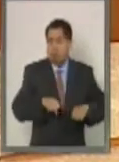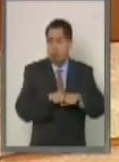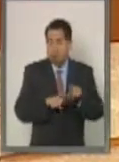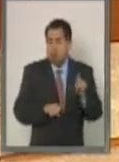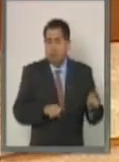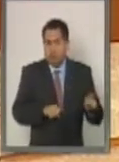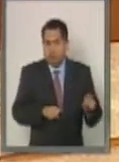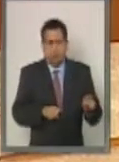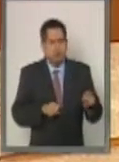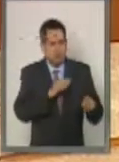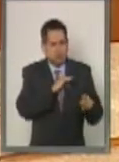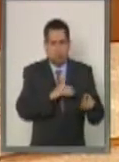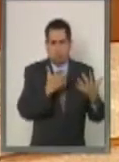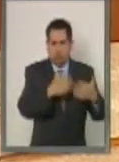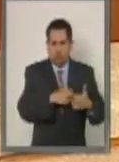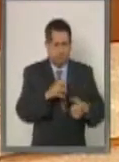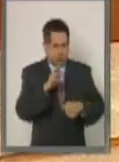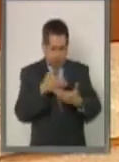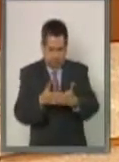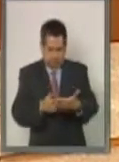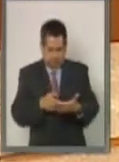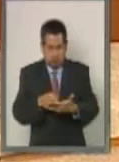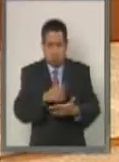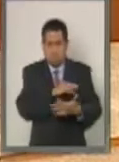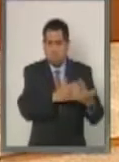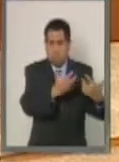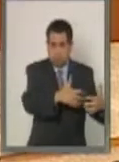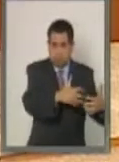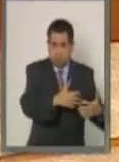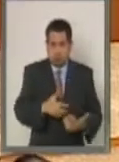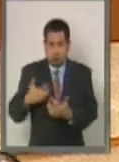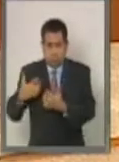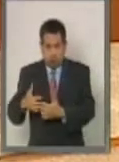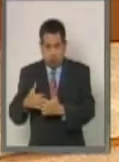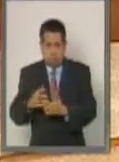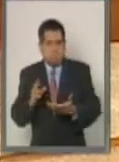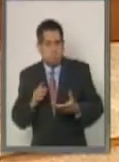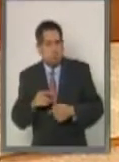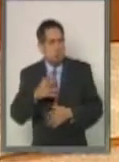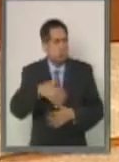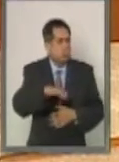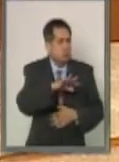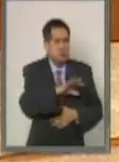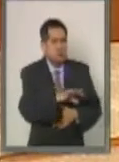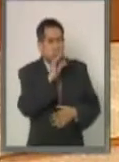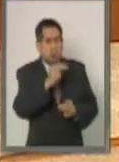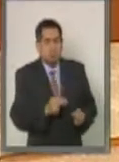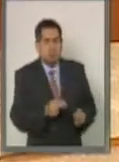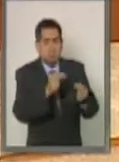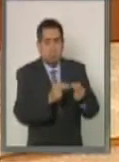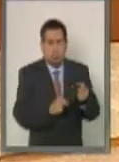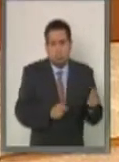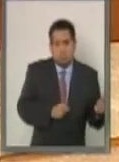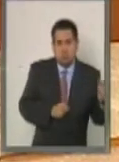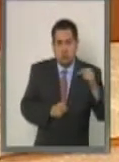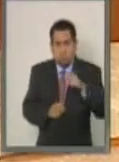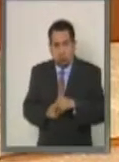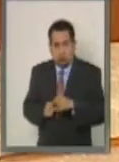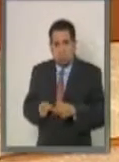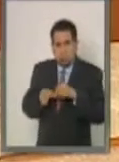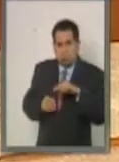empresarios saudíes y a los mexicanos a buscar oportunidades de negocios con